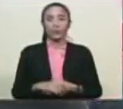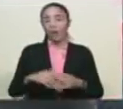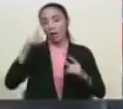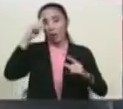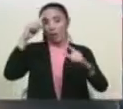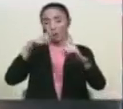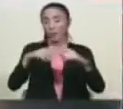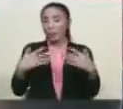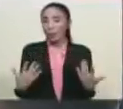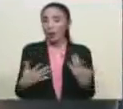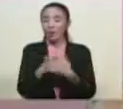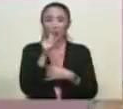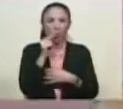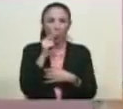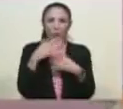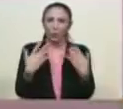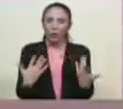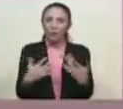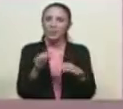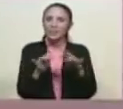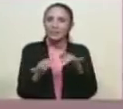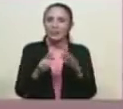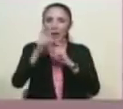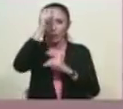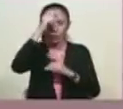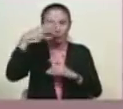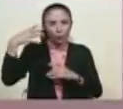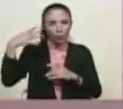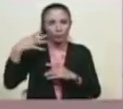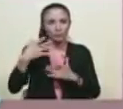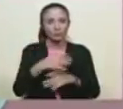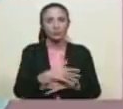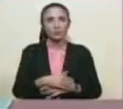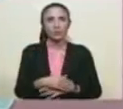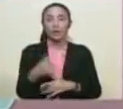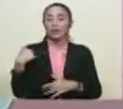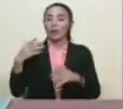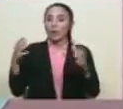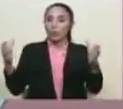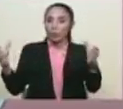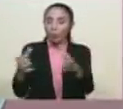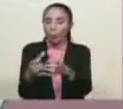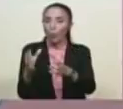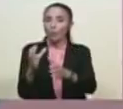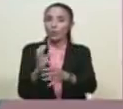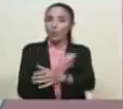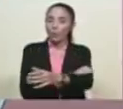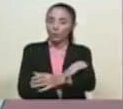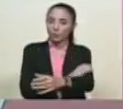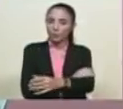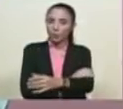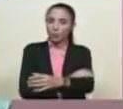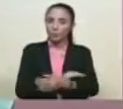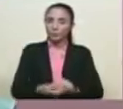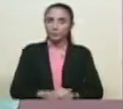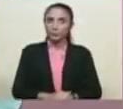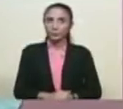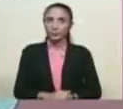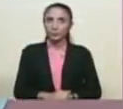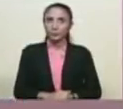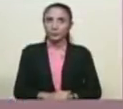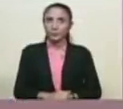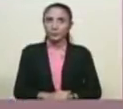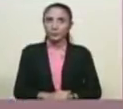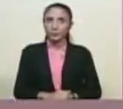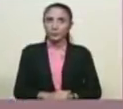Steelers hace un mes fue que los gobiernos de derecha, el gobierno del entonces presidente Pedro